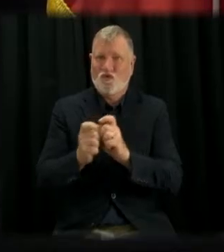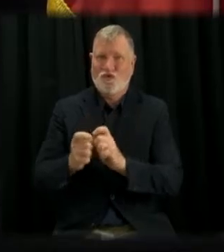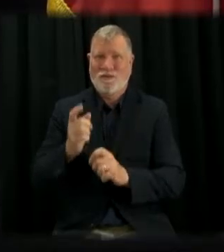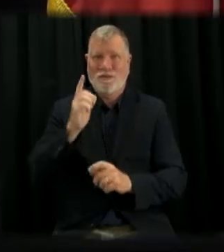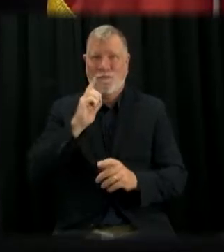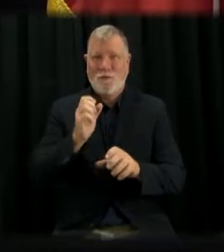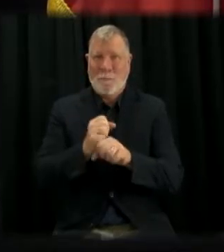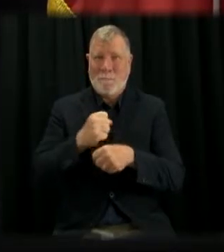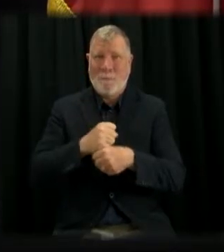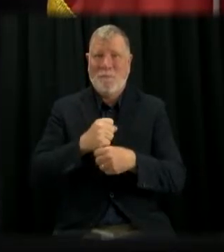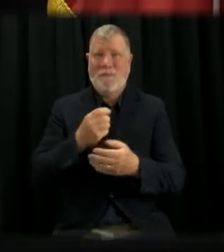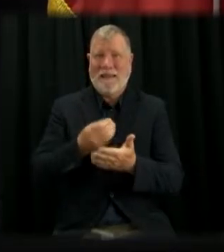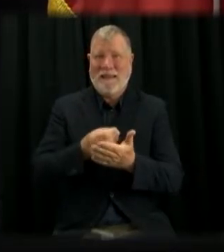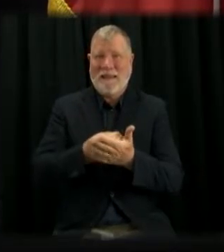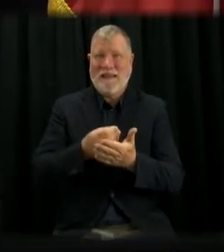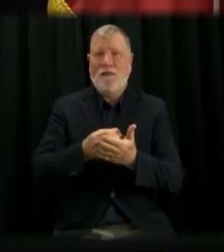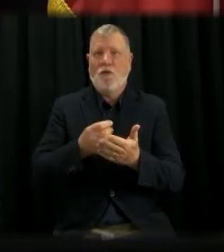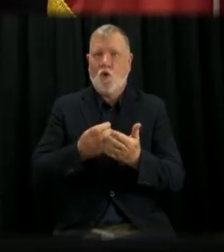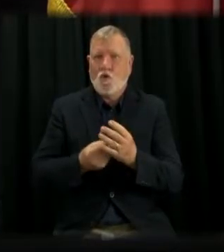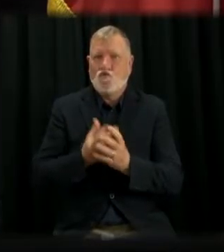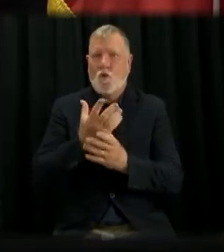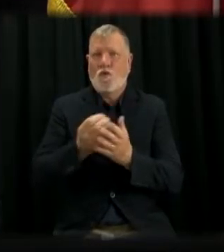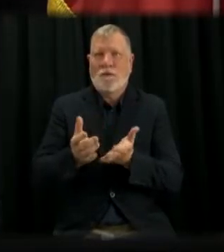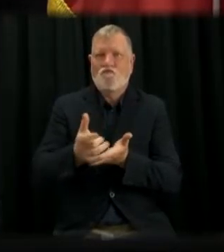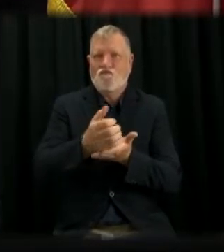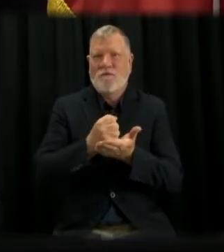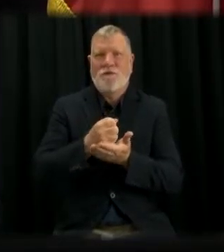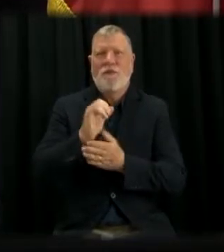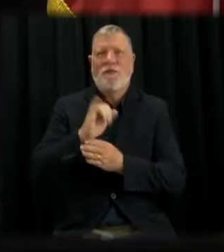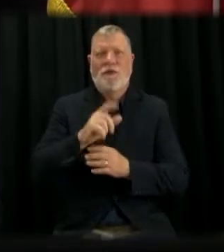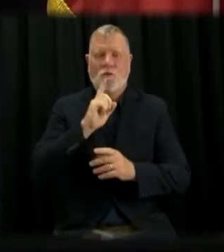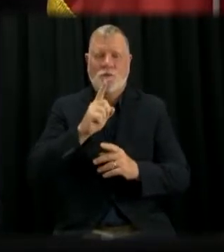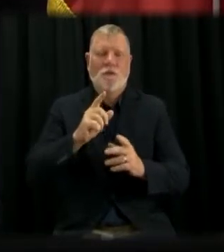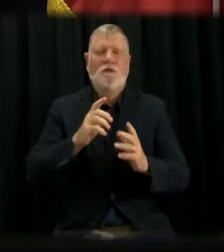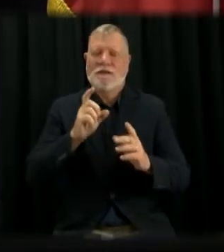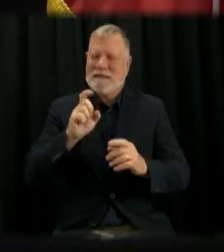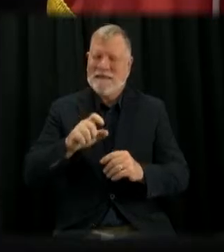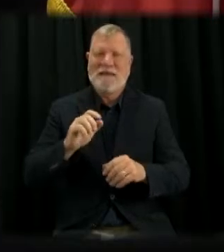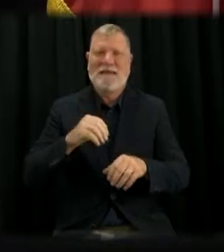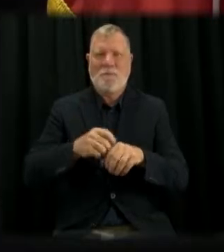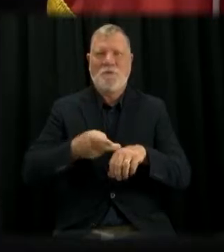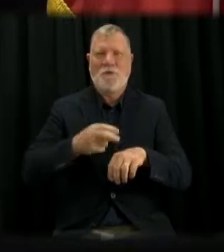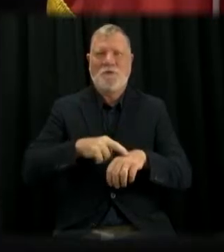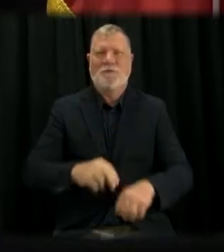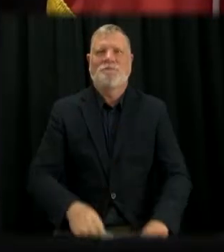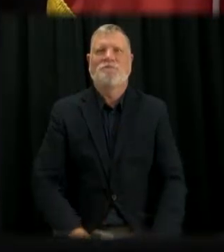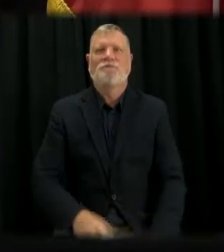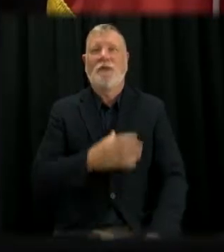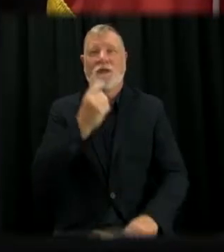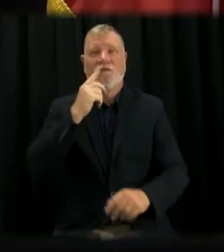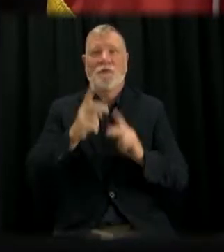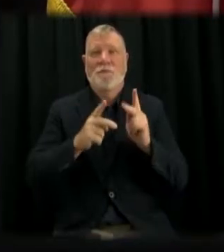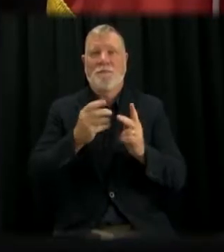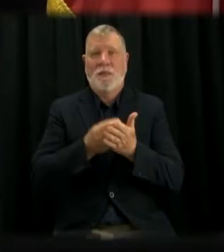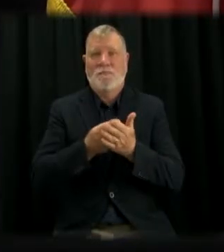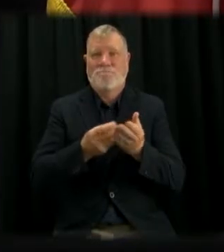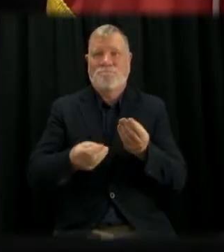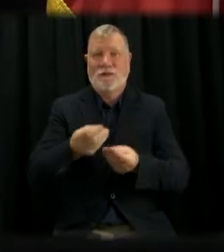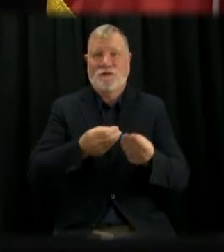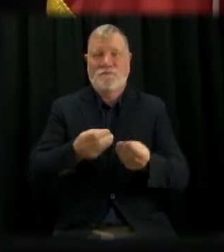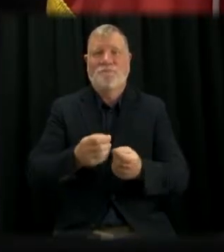estructurales significativas para enderezar el crecimiento económico y los ingresos que son tan necesitados por Puerto Rico y para el